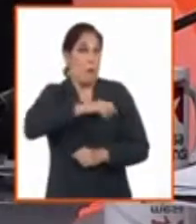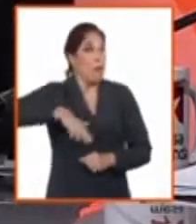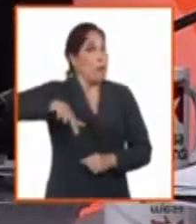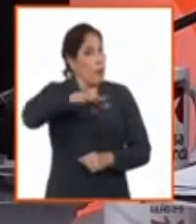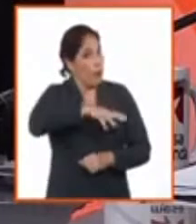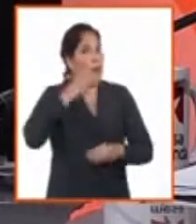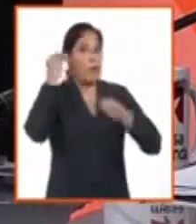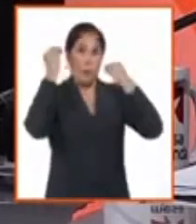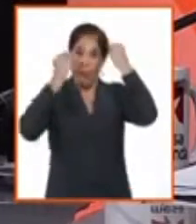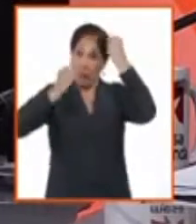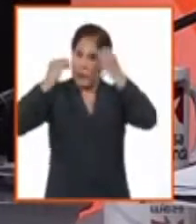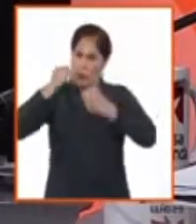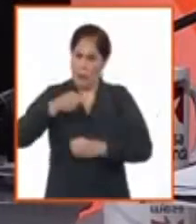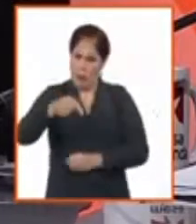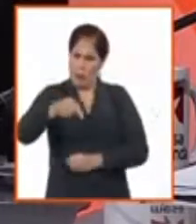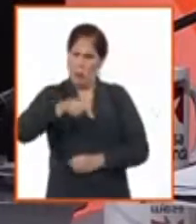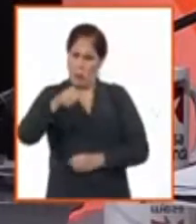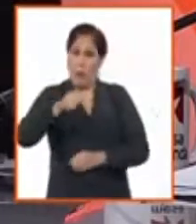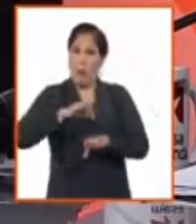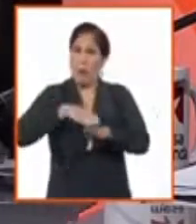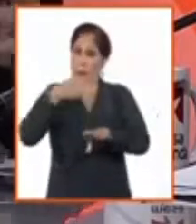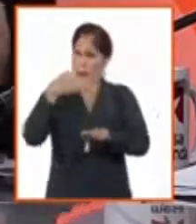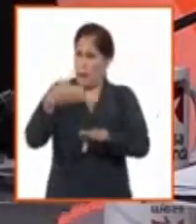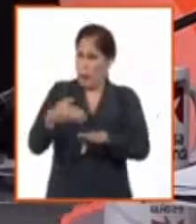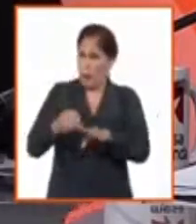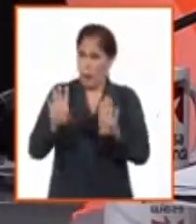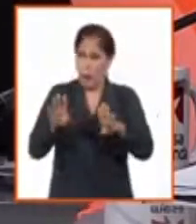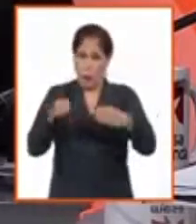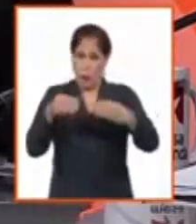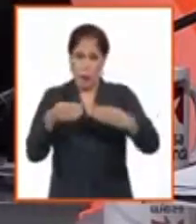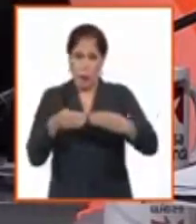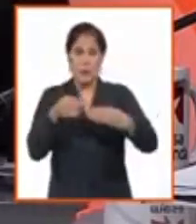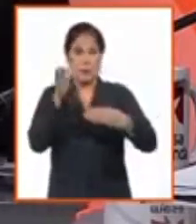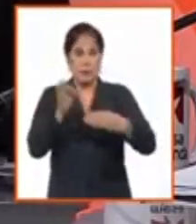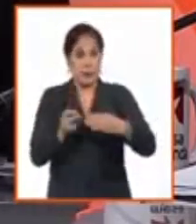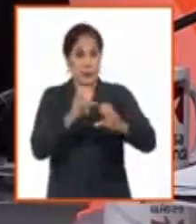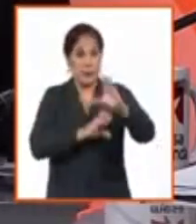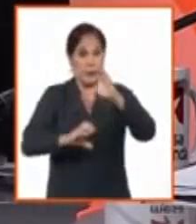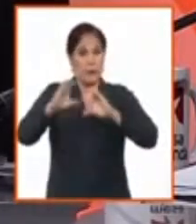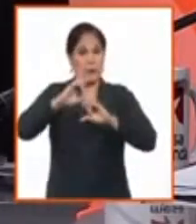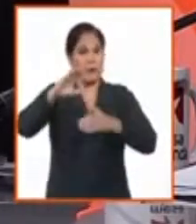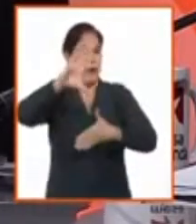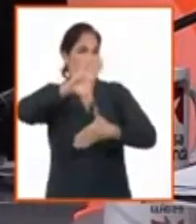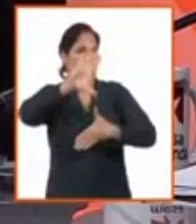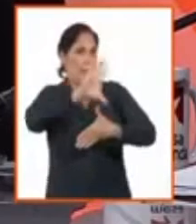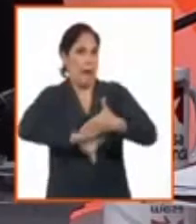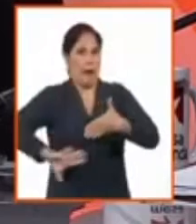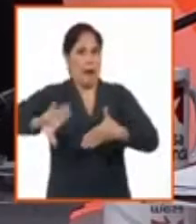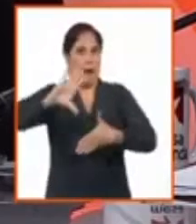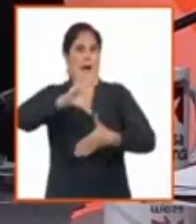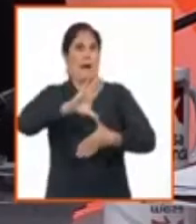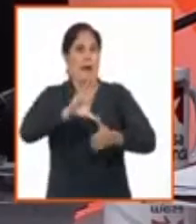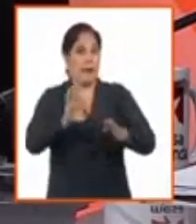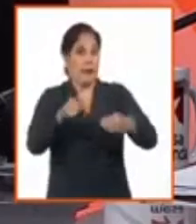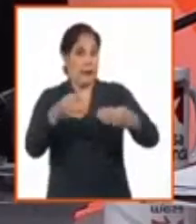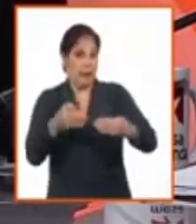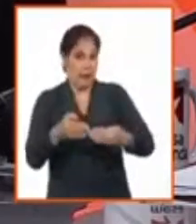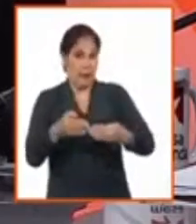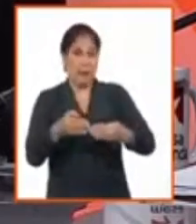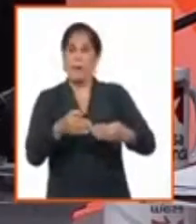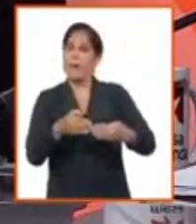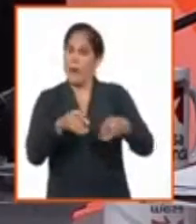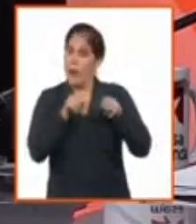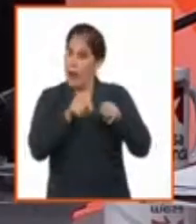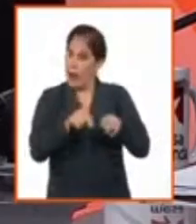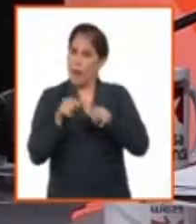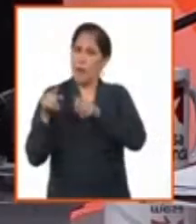que en breve pues después de la culminación de este acto de cierre de la cumbre pues haya